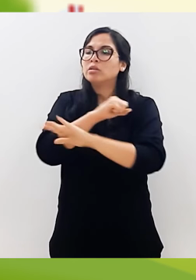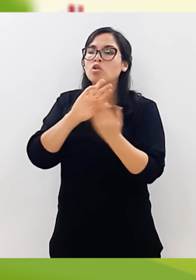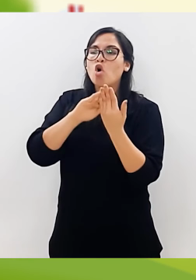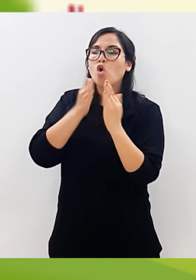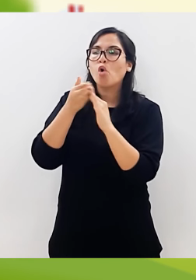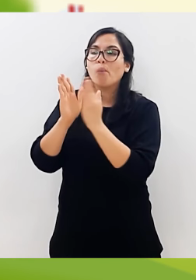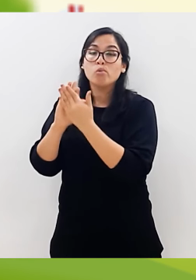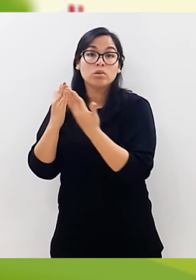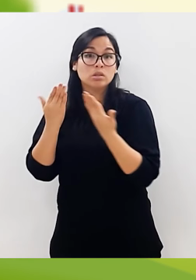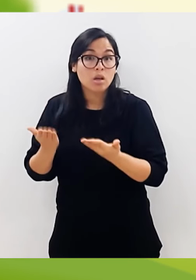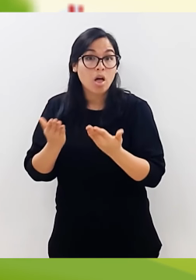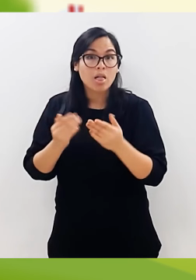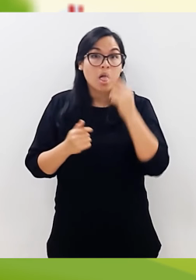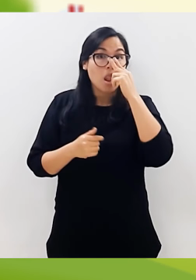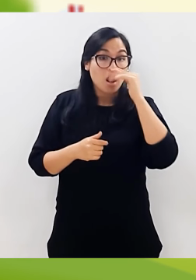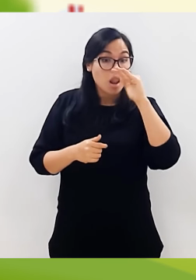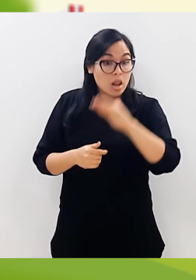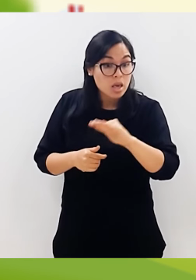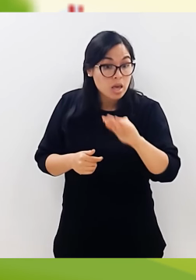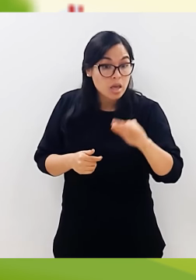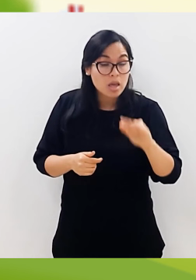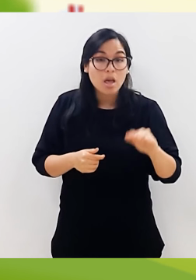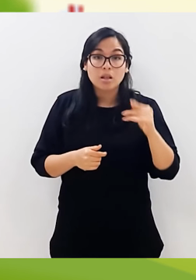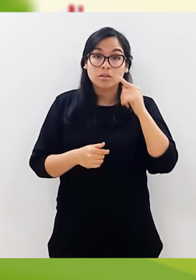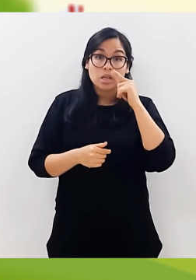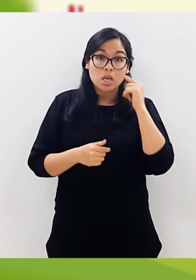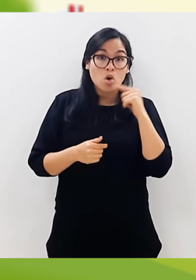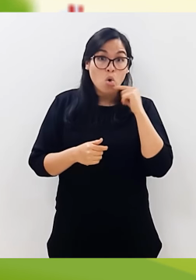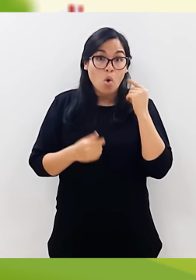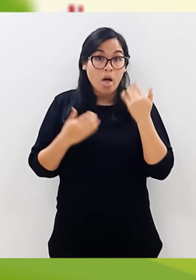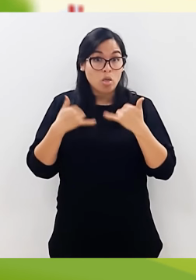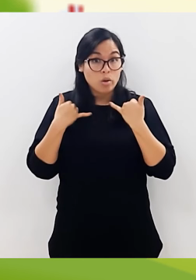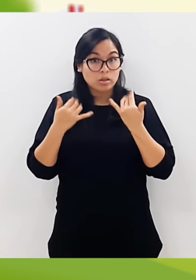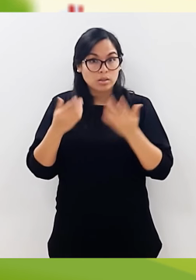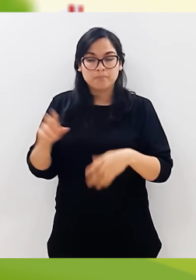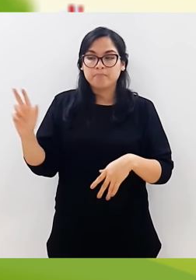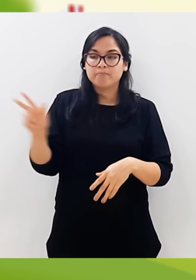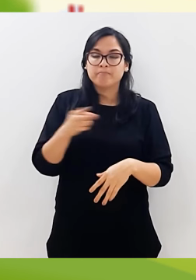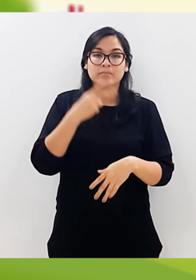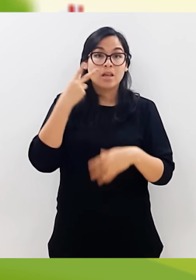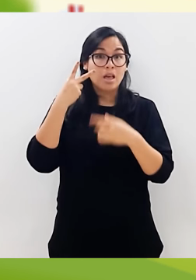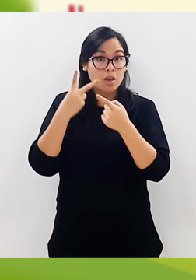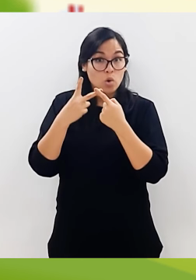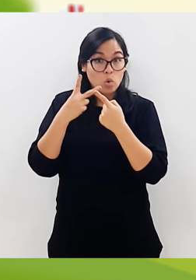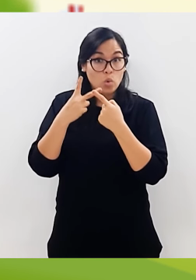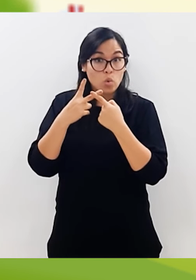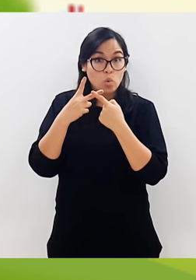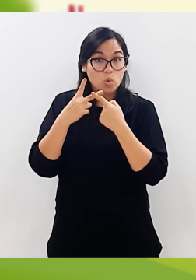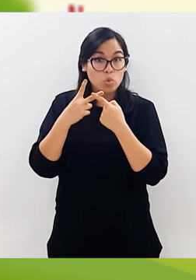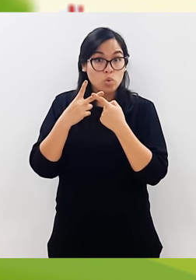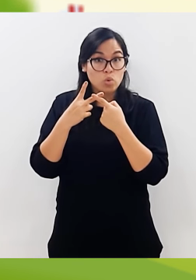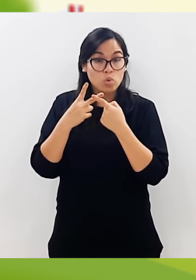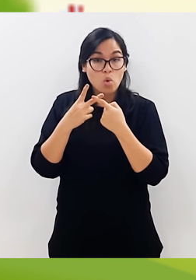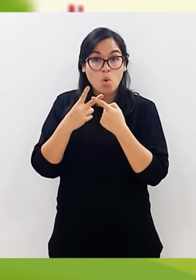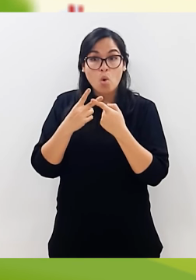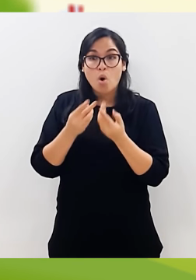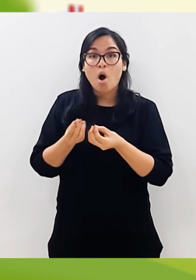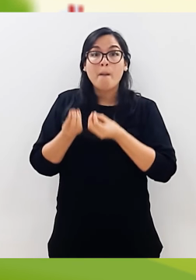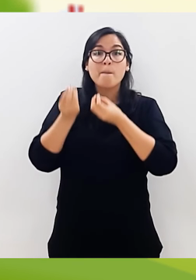y una niña, niño o adolescente líder y reconocido por la comunidad.